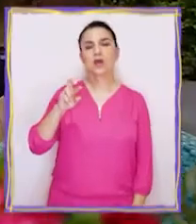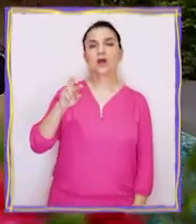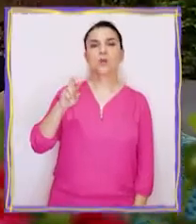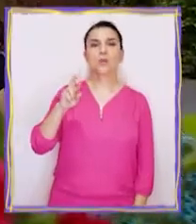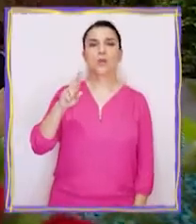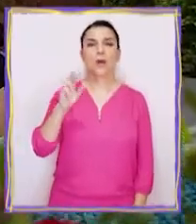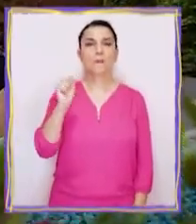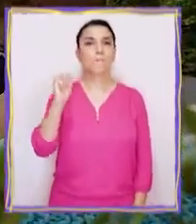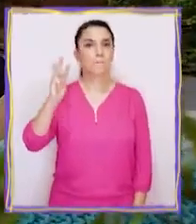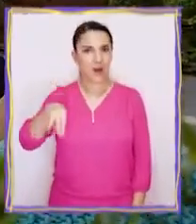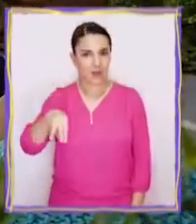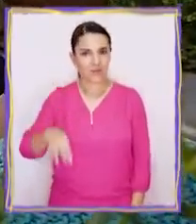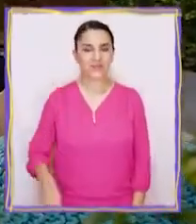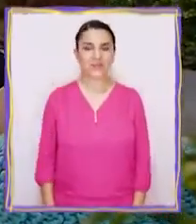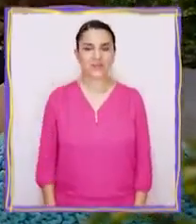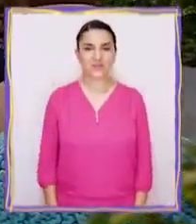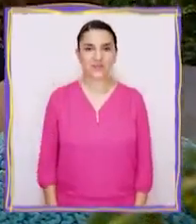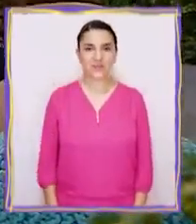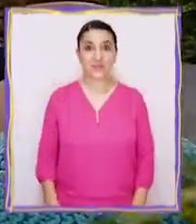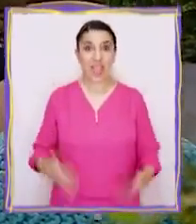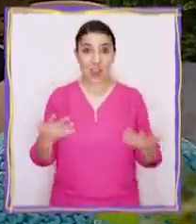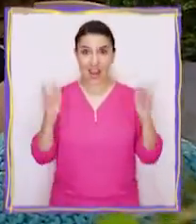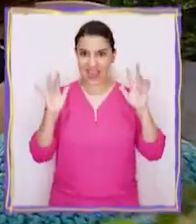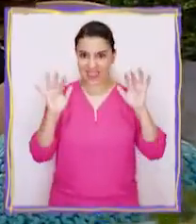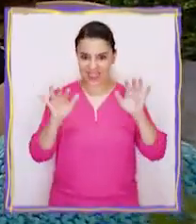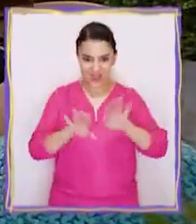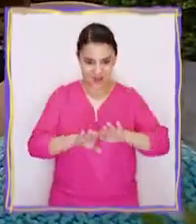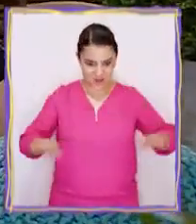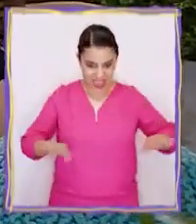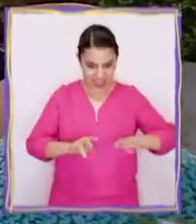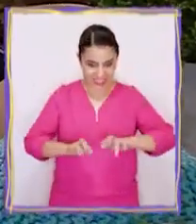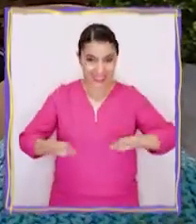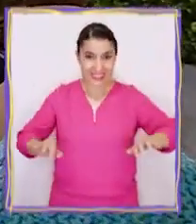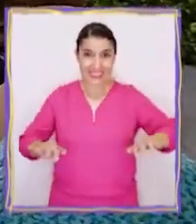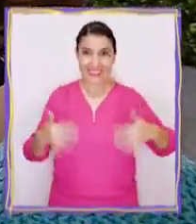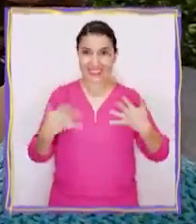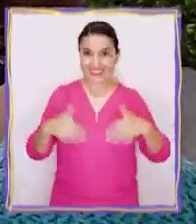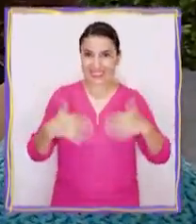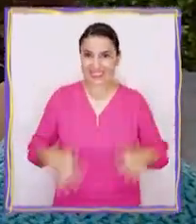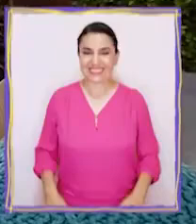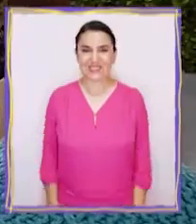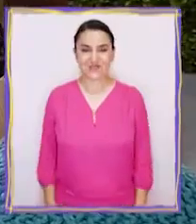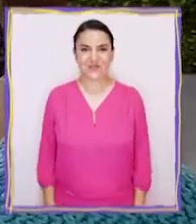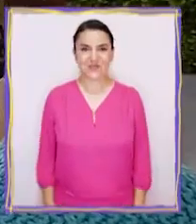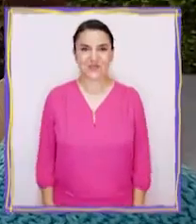guitarra hace pram. ¿Saquemos los deditos para el piano?